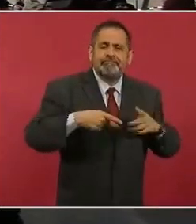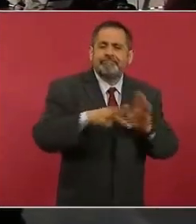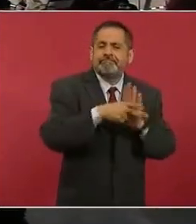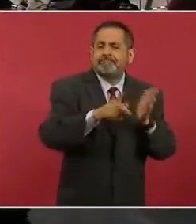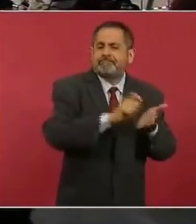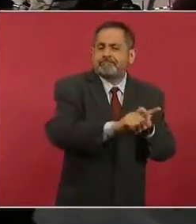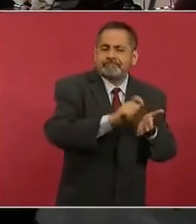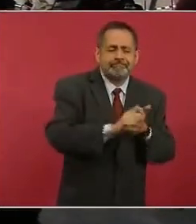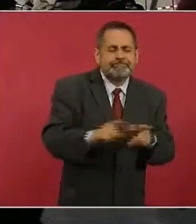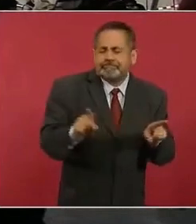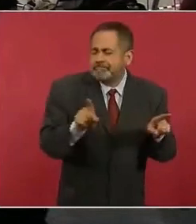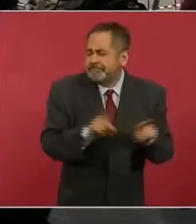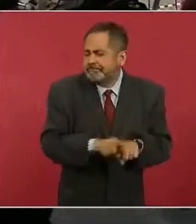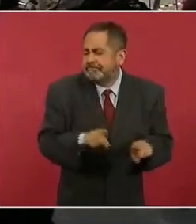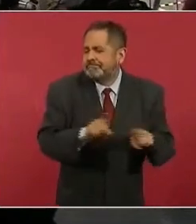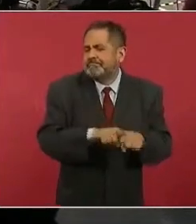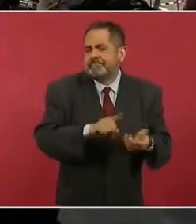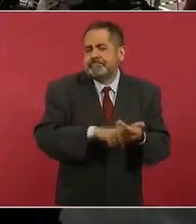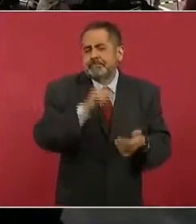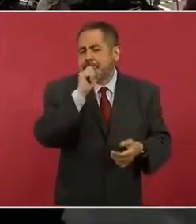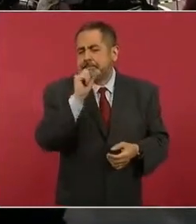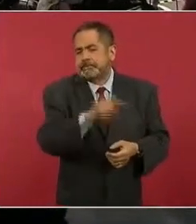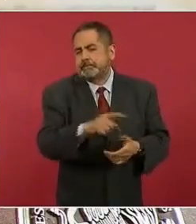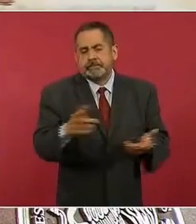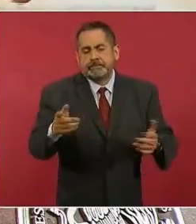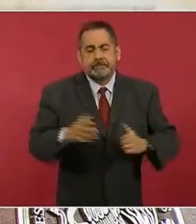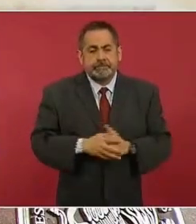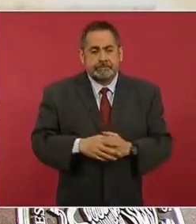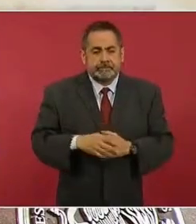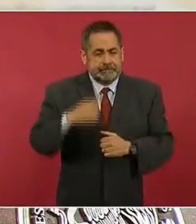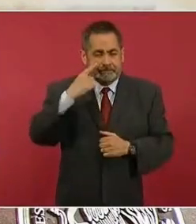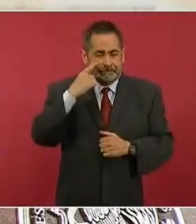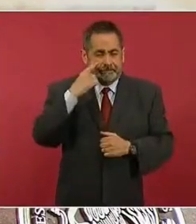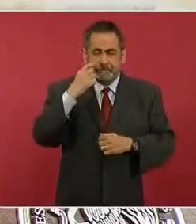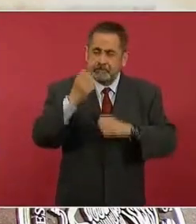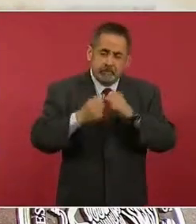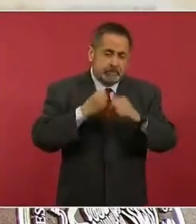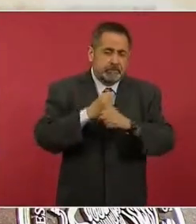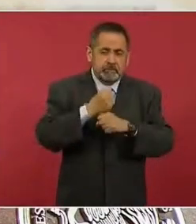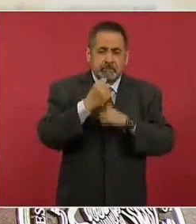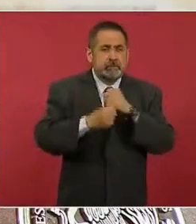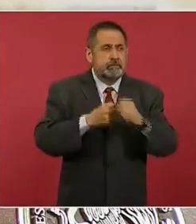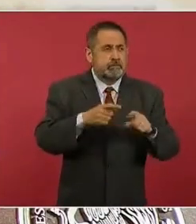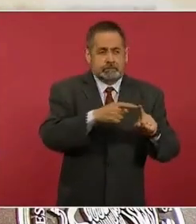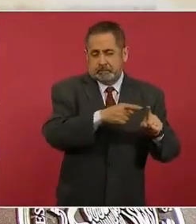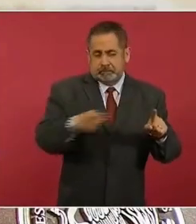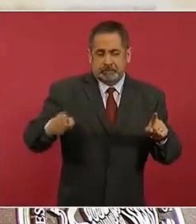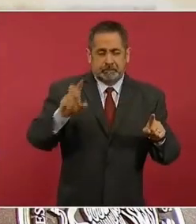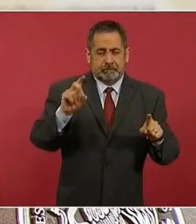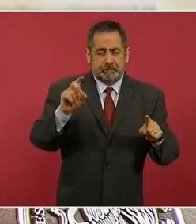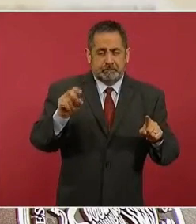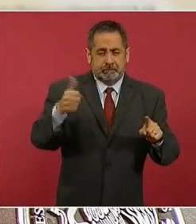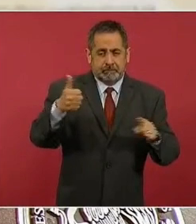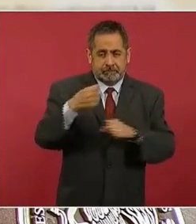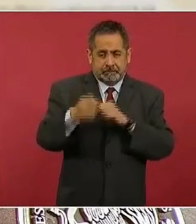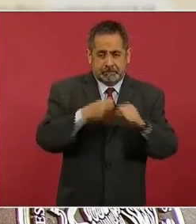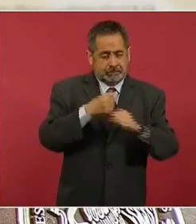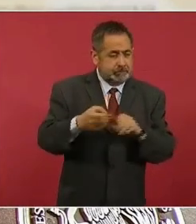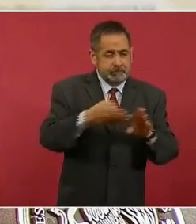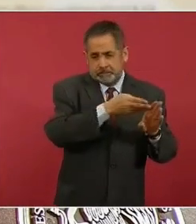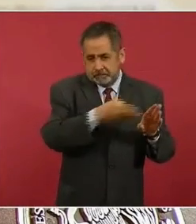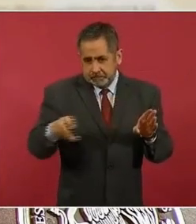Durante mucho tiempo estos 36 años,